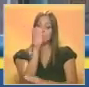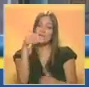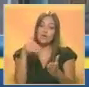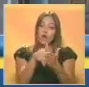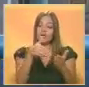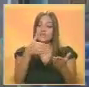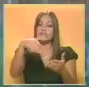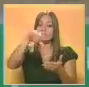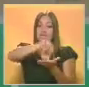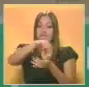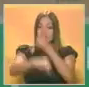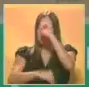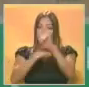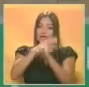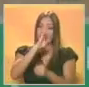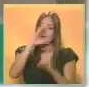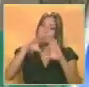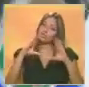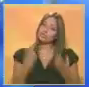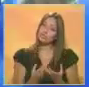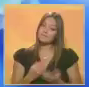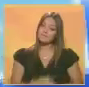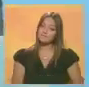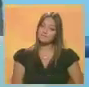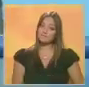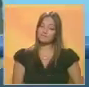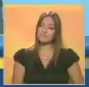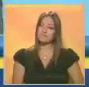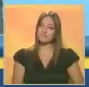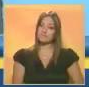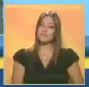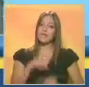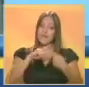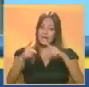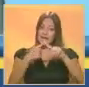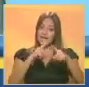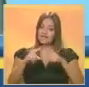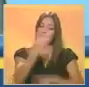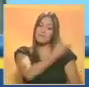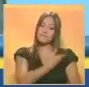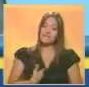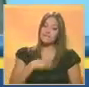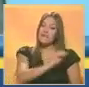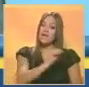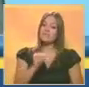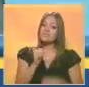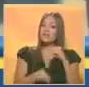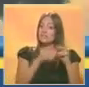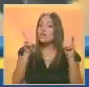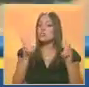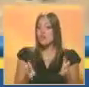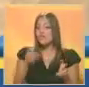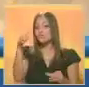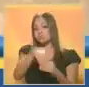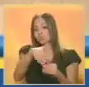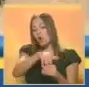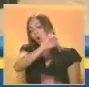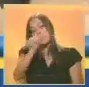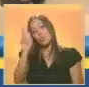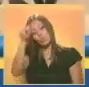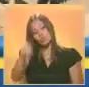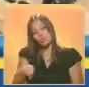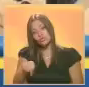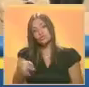un centro Internacional del Banco Mundial en Grecia la presidencia anunció que se celebrarán nuevas elecciones para junio tras